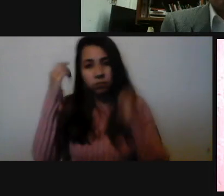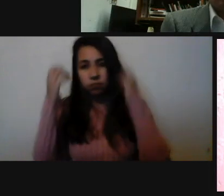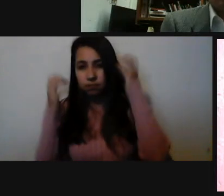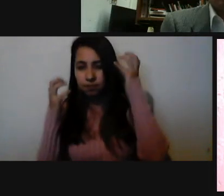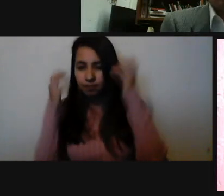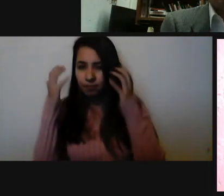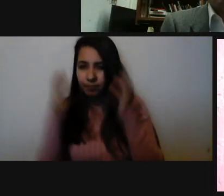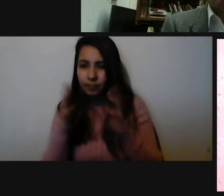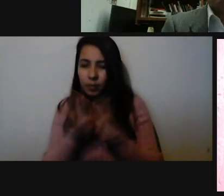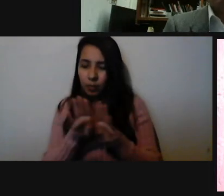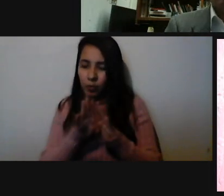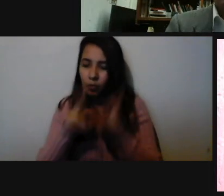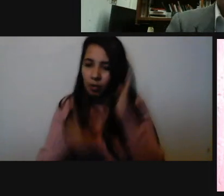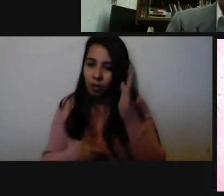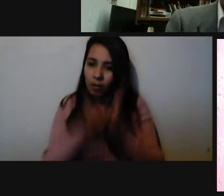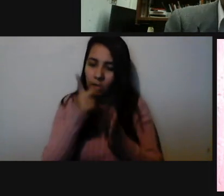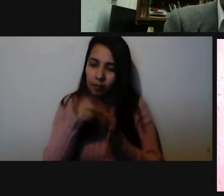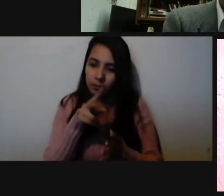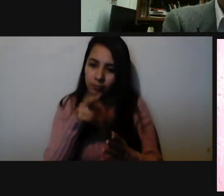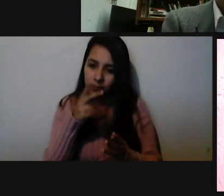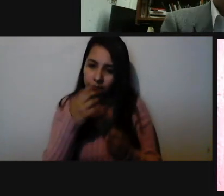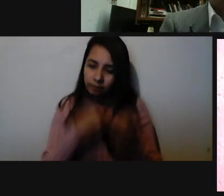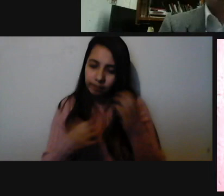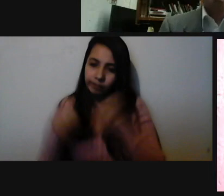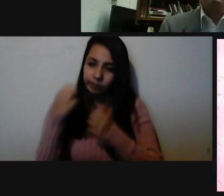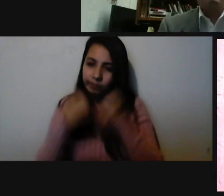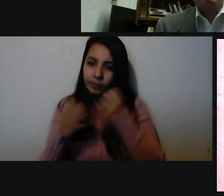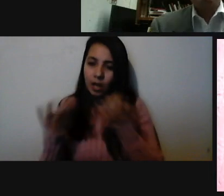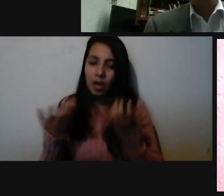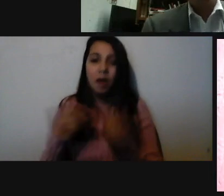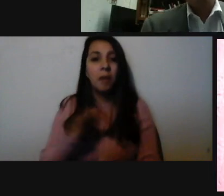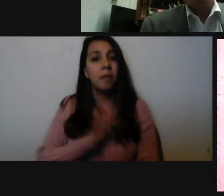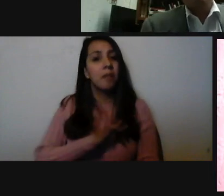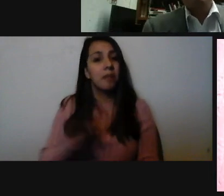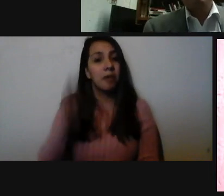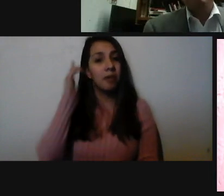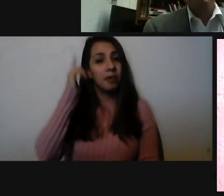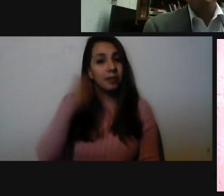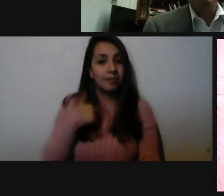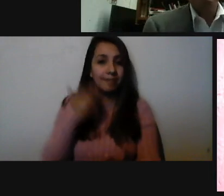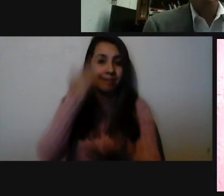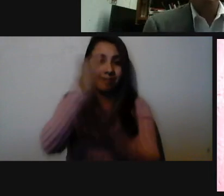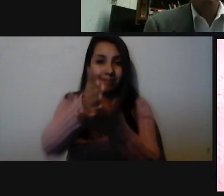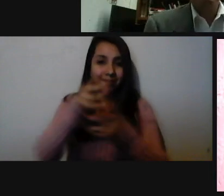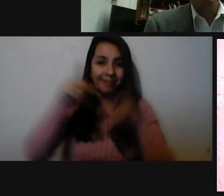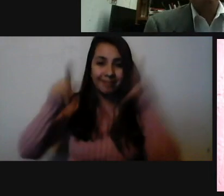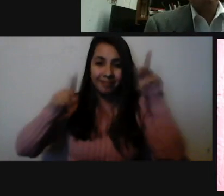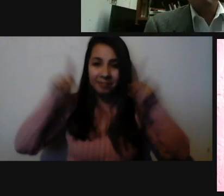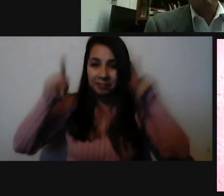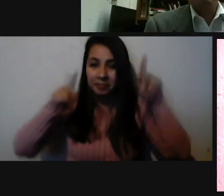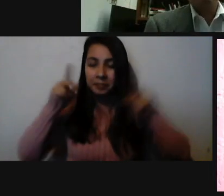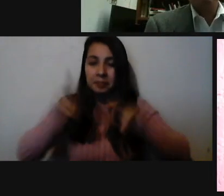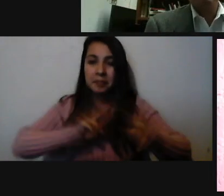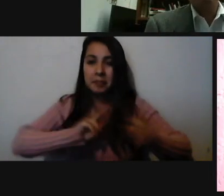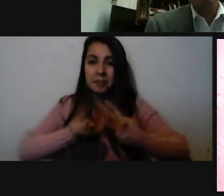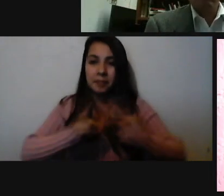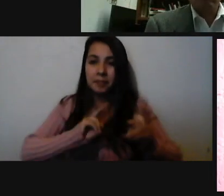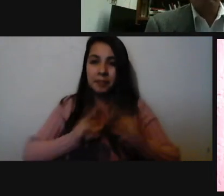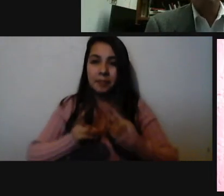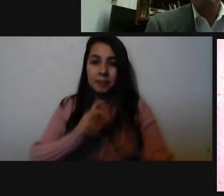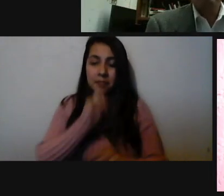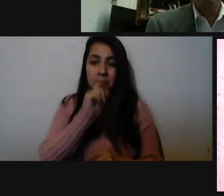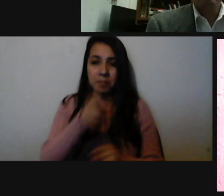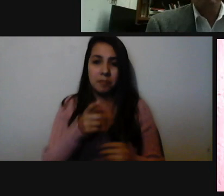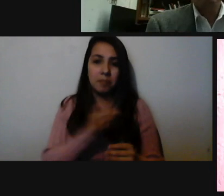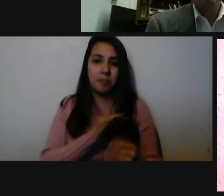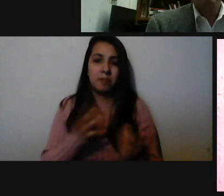una excelentísima charla y que voy a digerir un poquillo el material para poder, yo